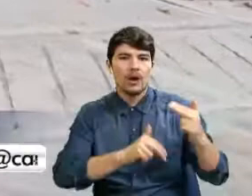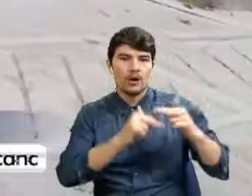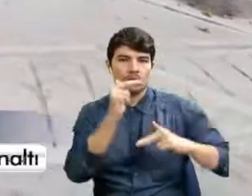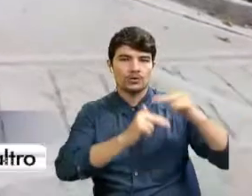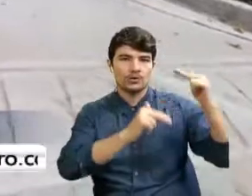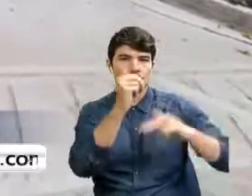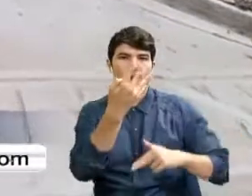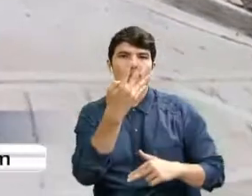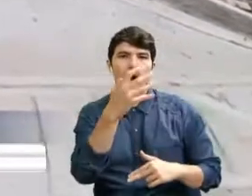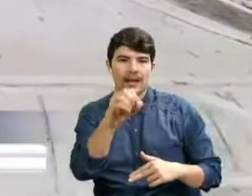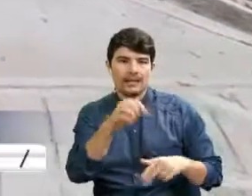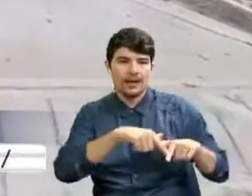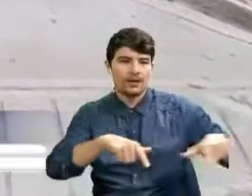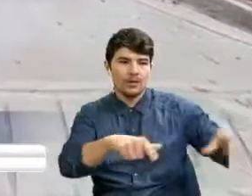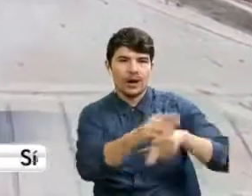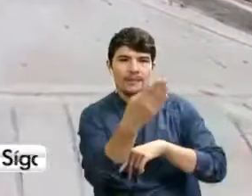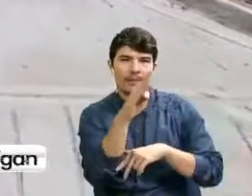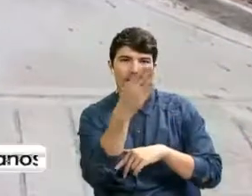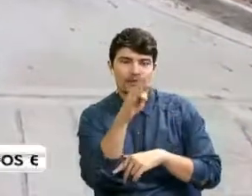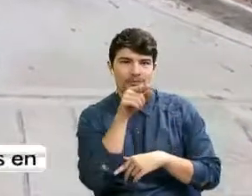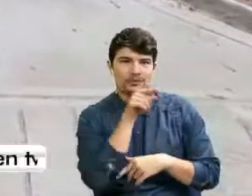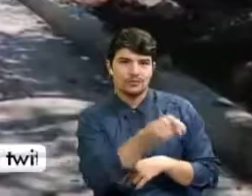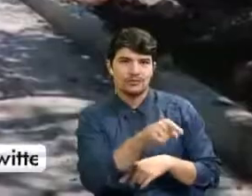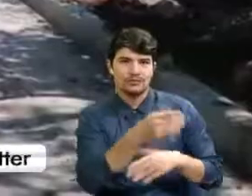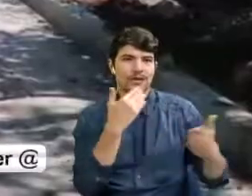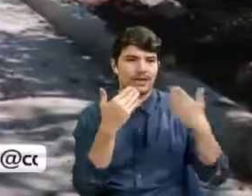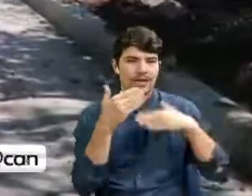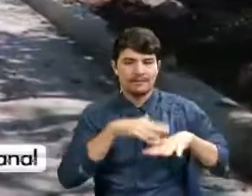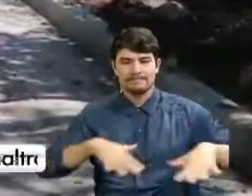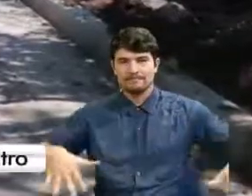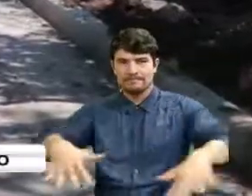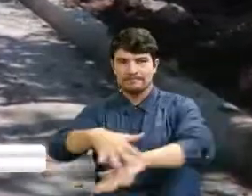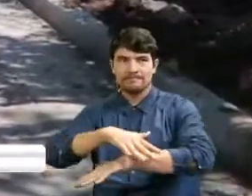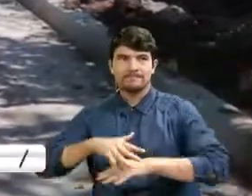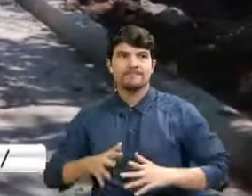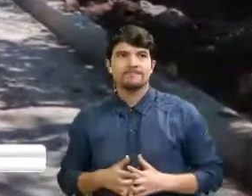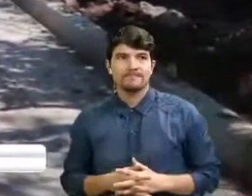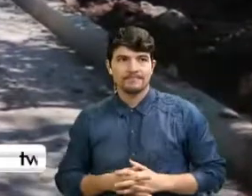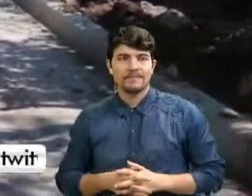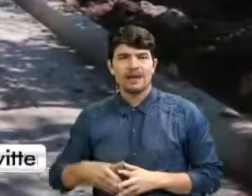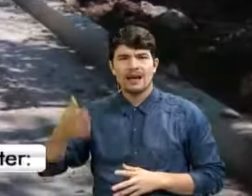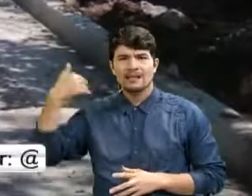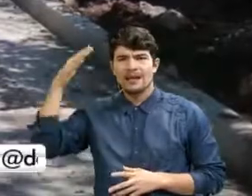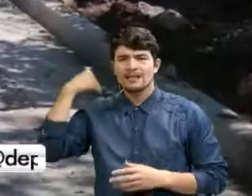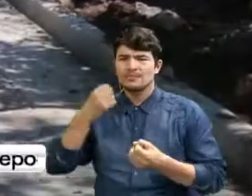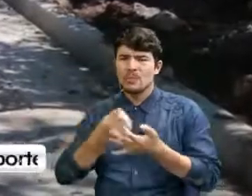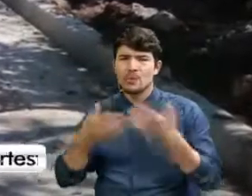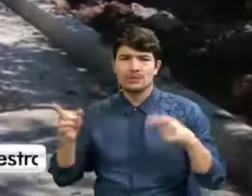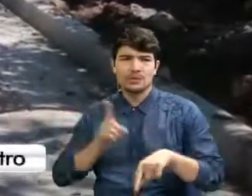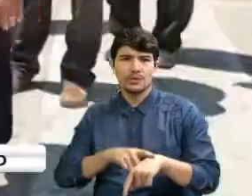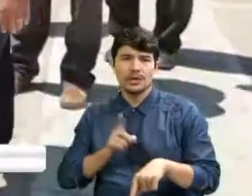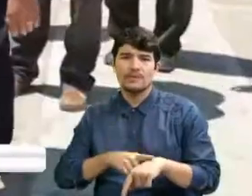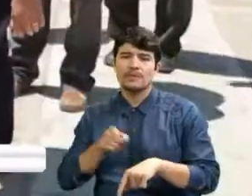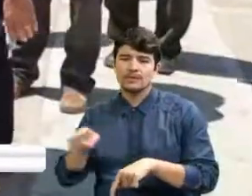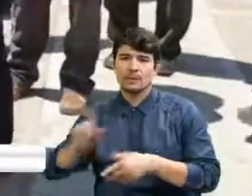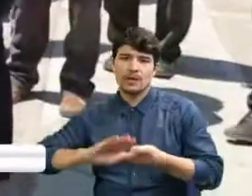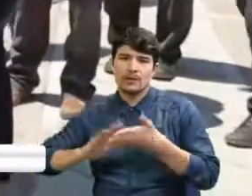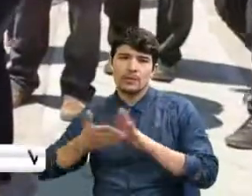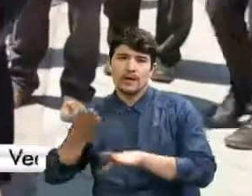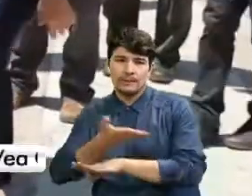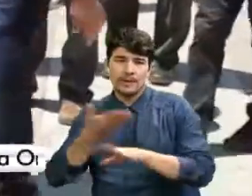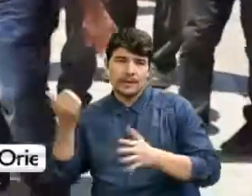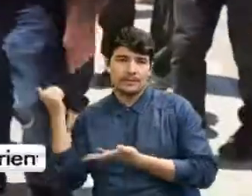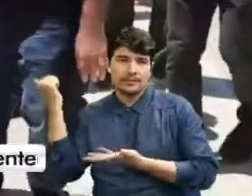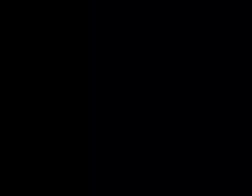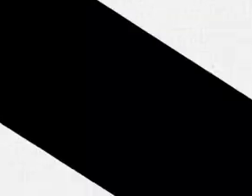en las veredas orozco palogordo las 5.000 y el hoyo que desde hace mucho tiempo habían solicitado esta